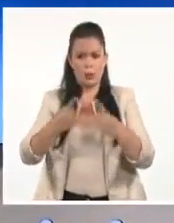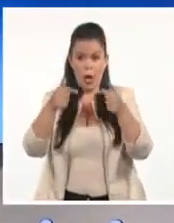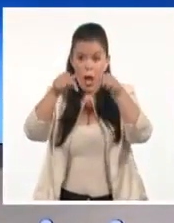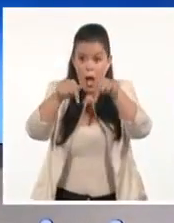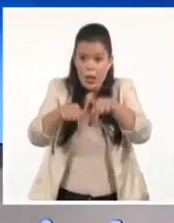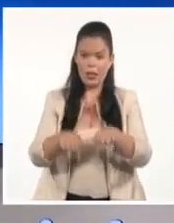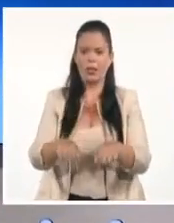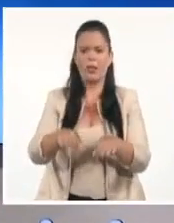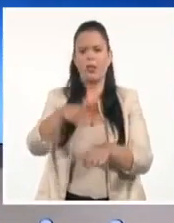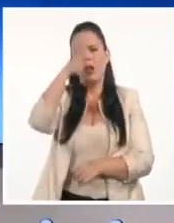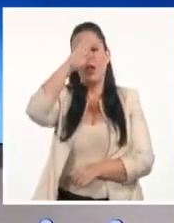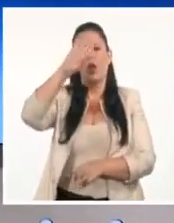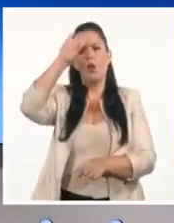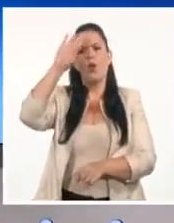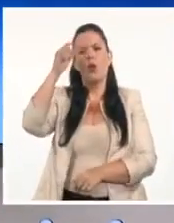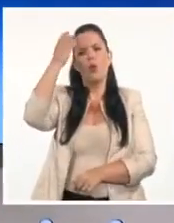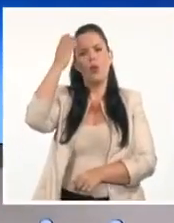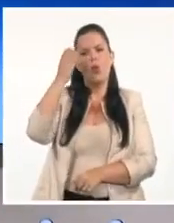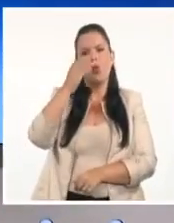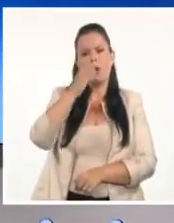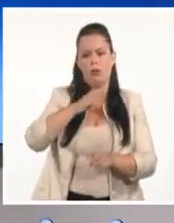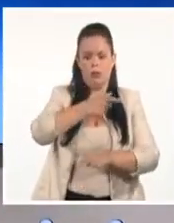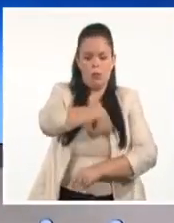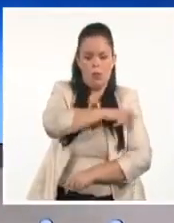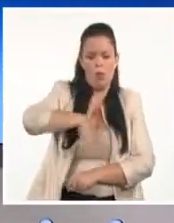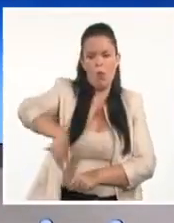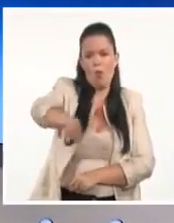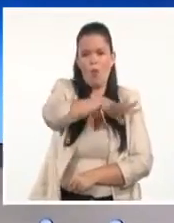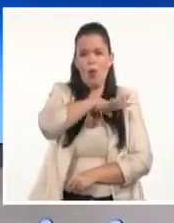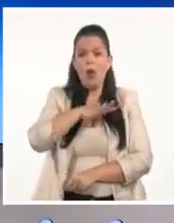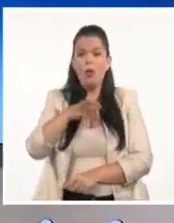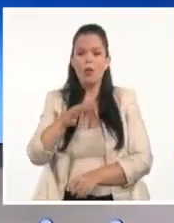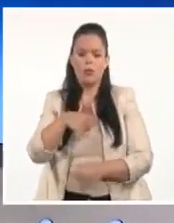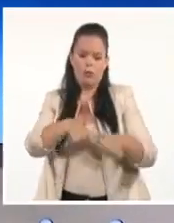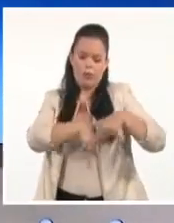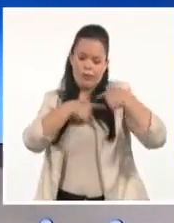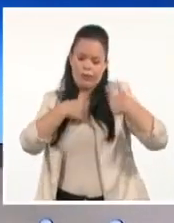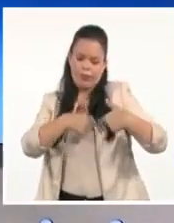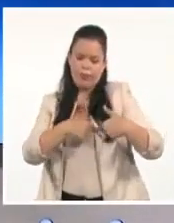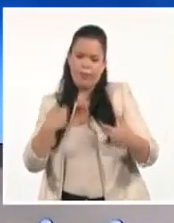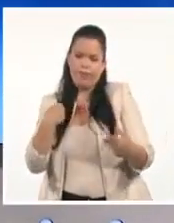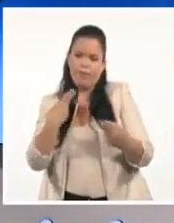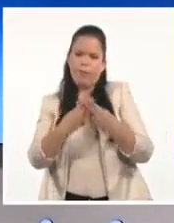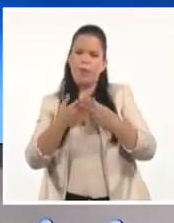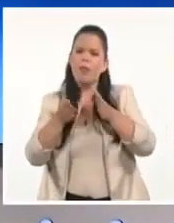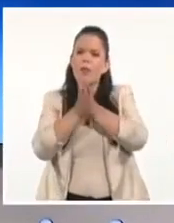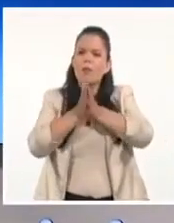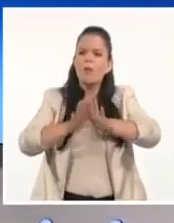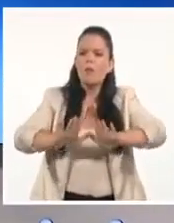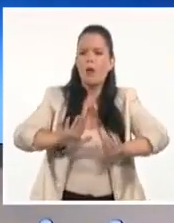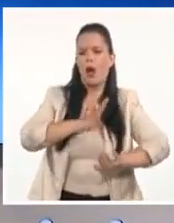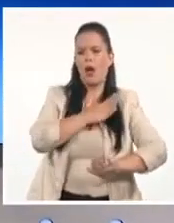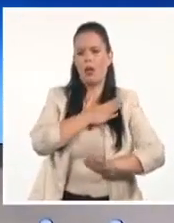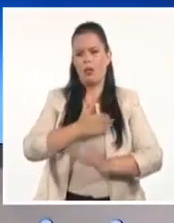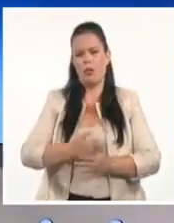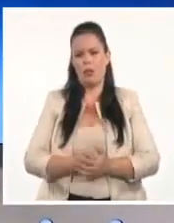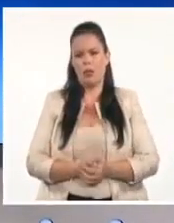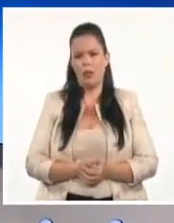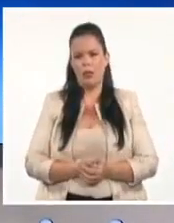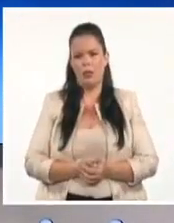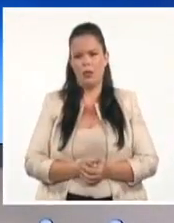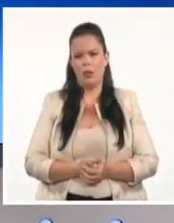de gente de bien y de paz. Pero el discurso de odio no es nuevo, no es de ahora. El plan ya ha sido